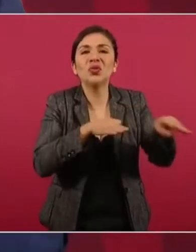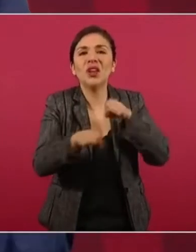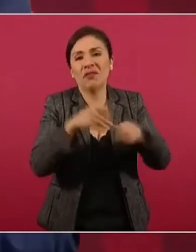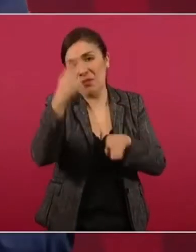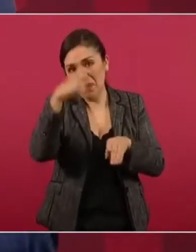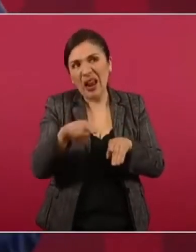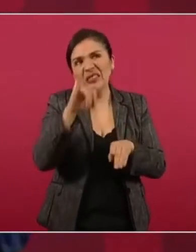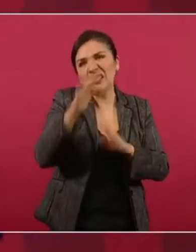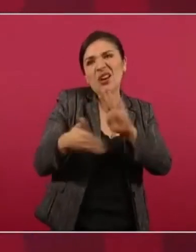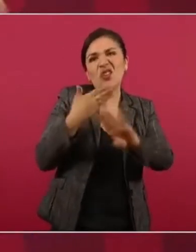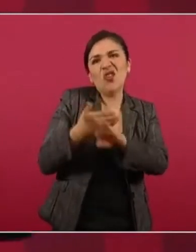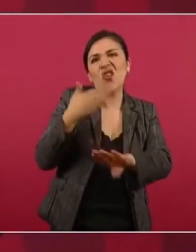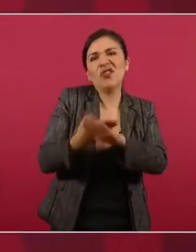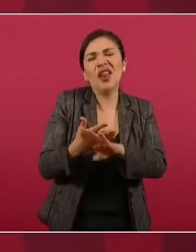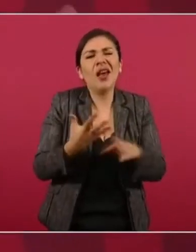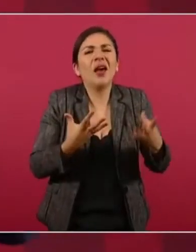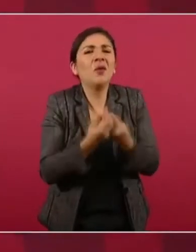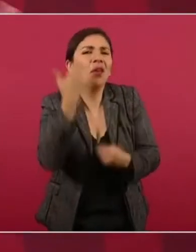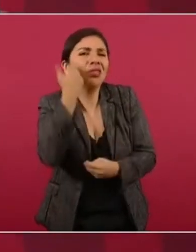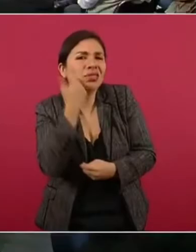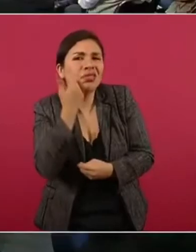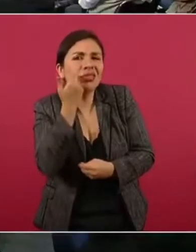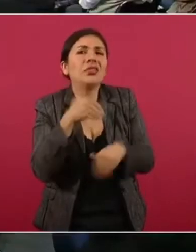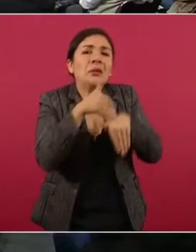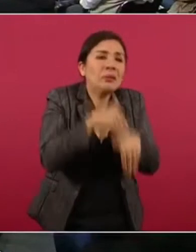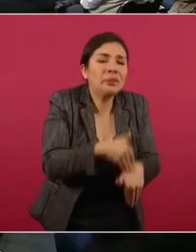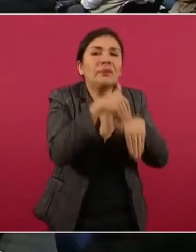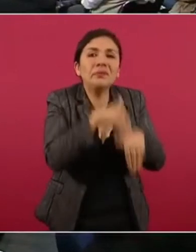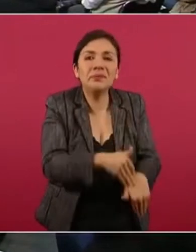voceros, alcahuetes, salchichincles.